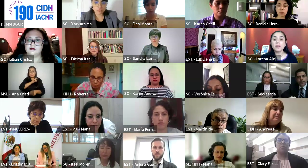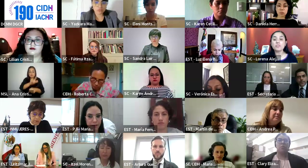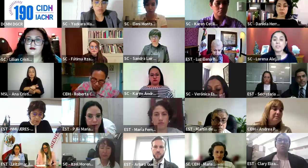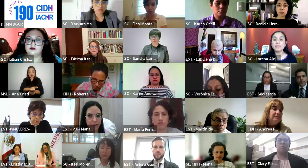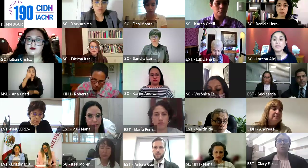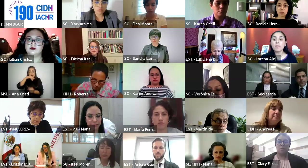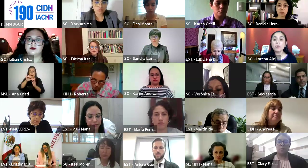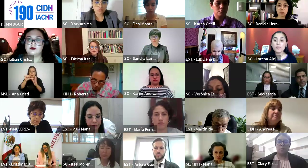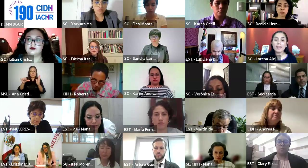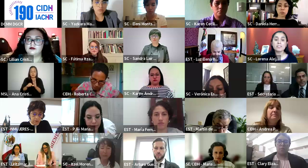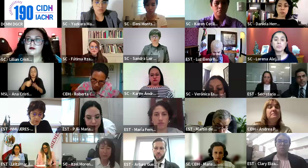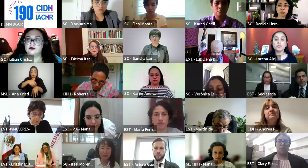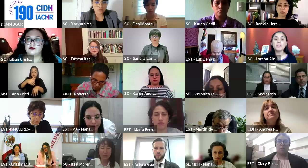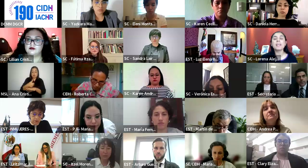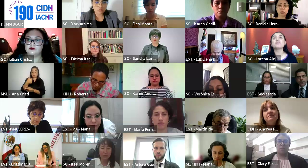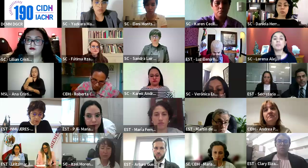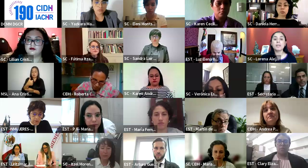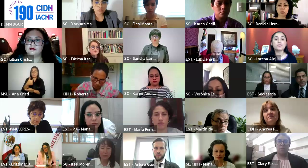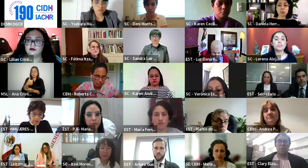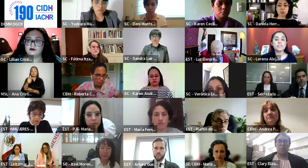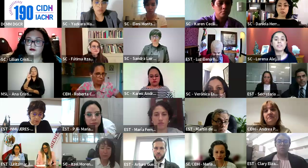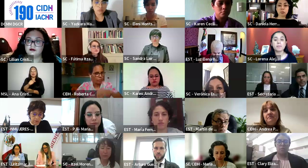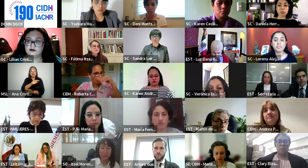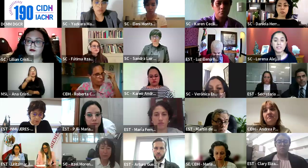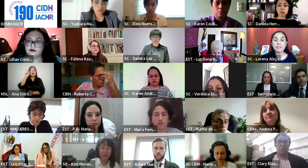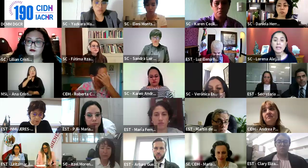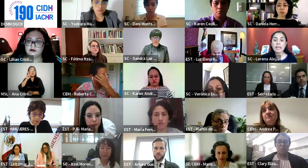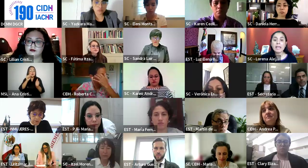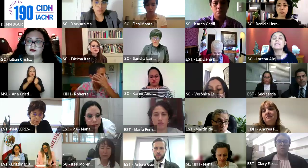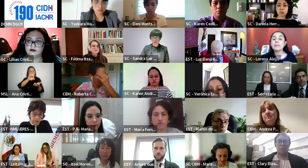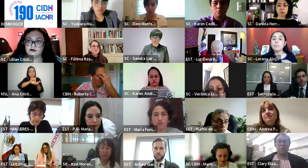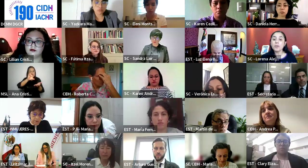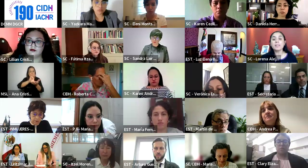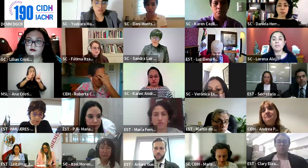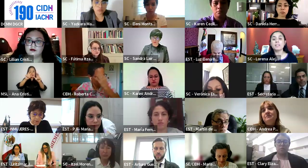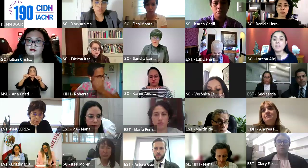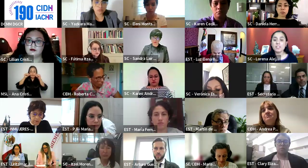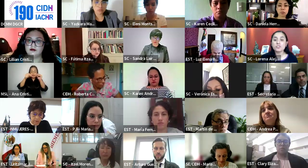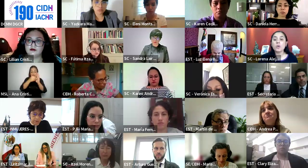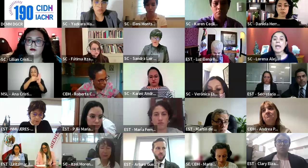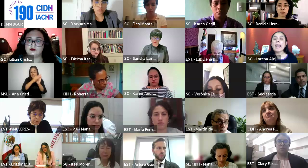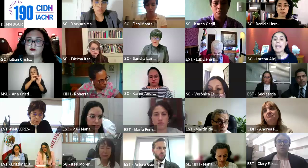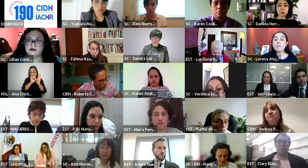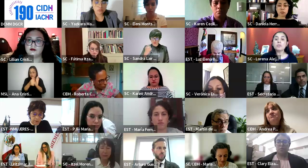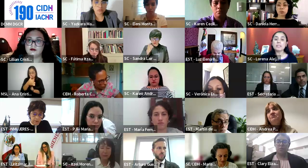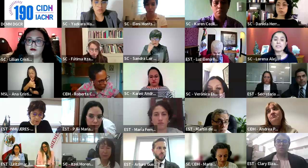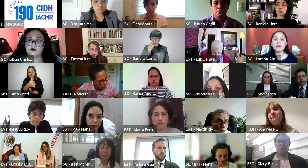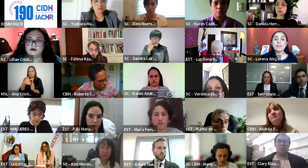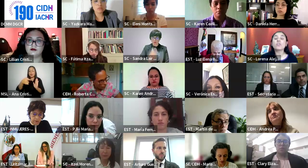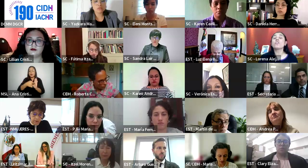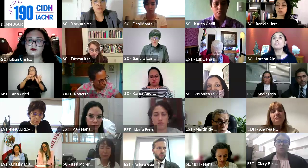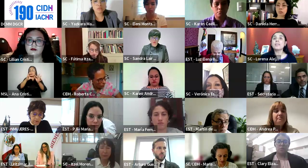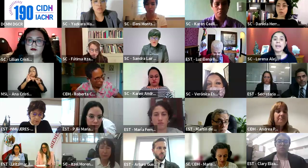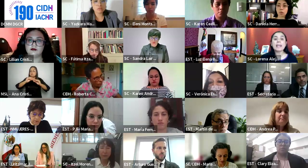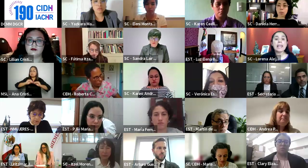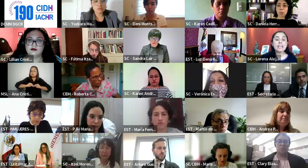artículo número 6 que aborda la situación de las mujeres con discapacidad, se pone de manifiesto la importancia